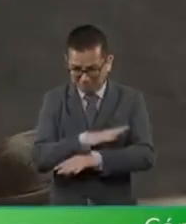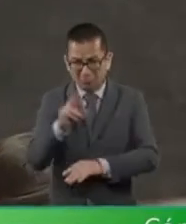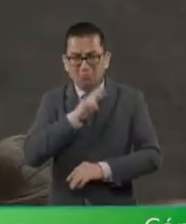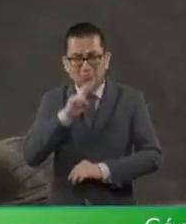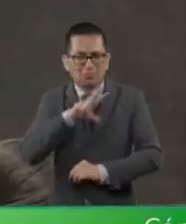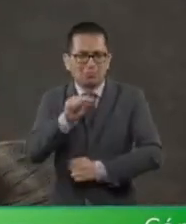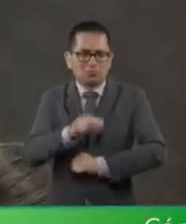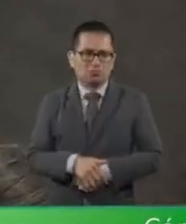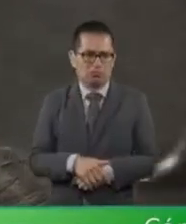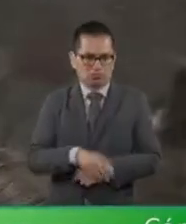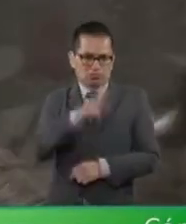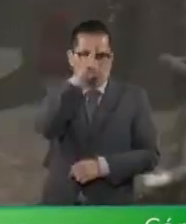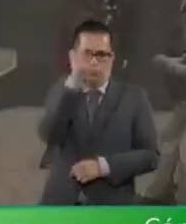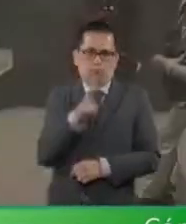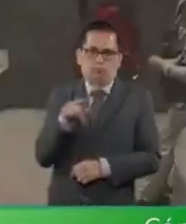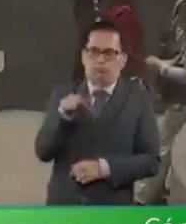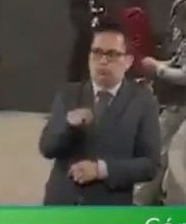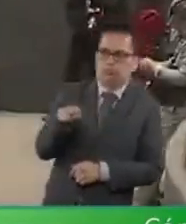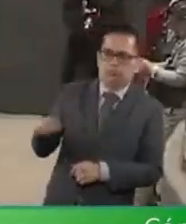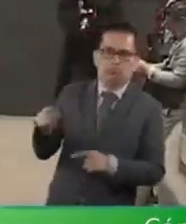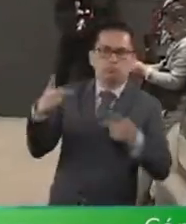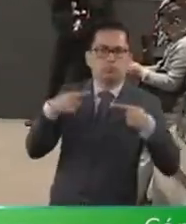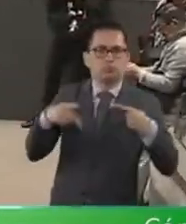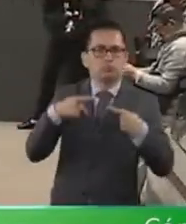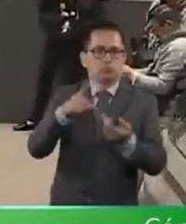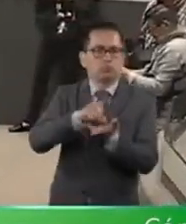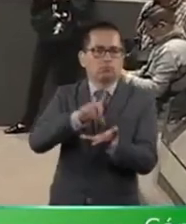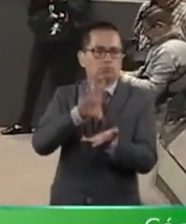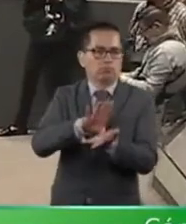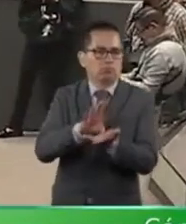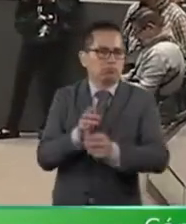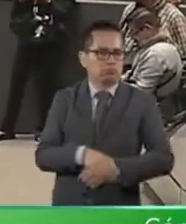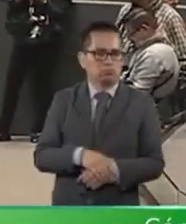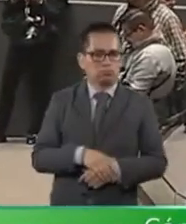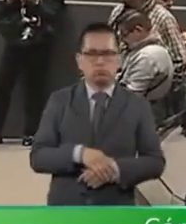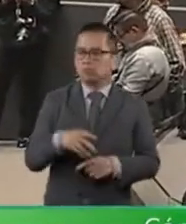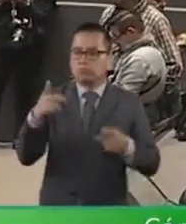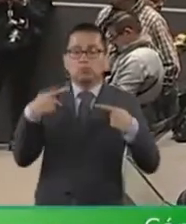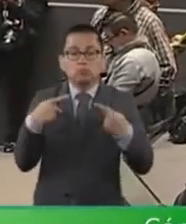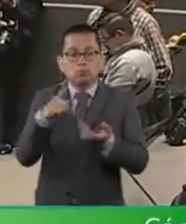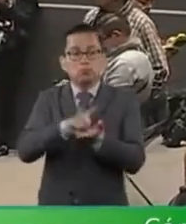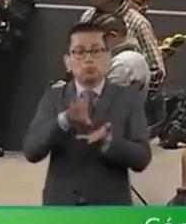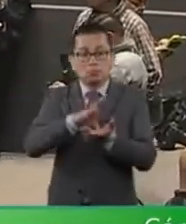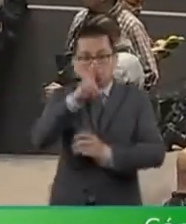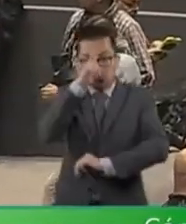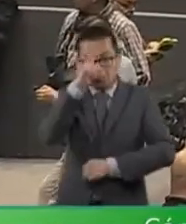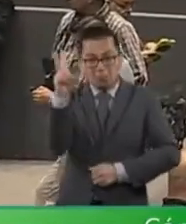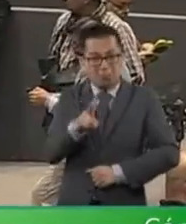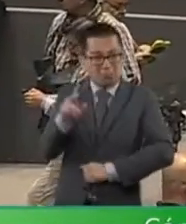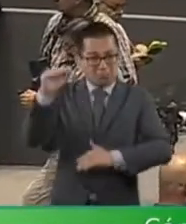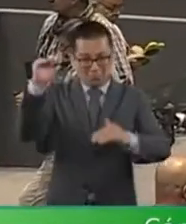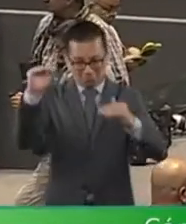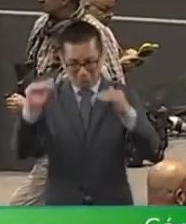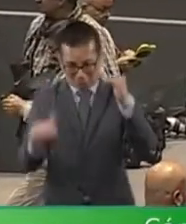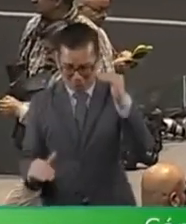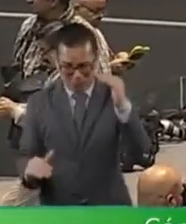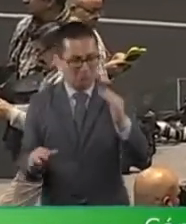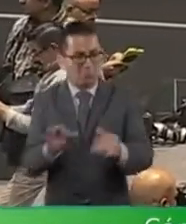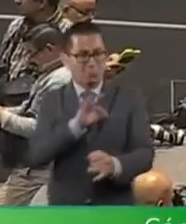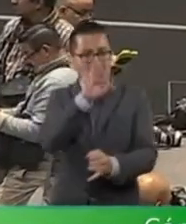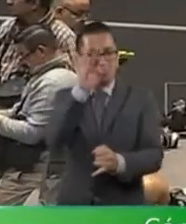son personas que conforman el último eslabón de la cadena de desigualdad que existe en este